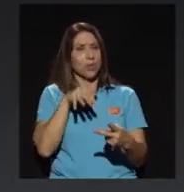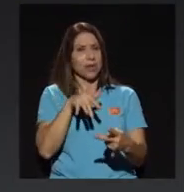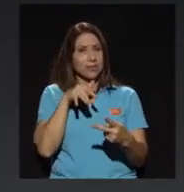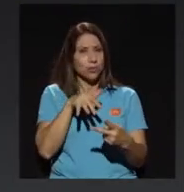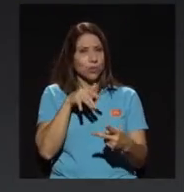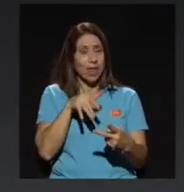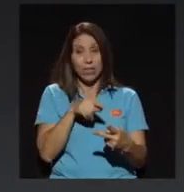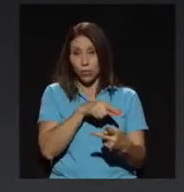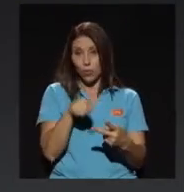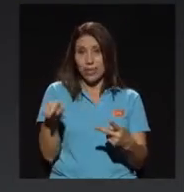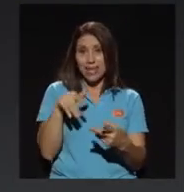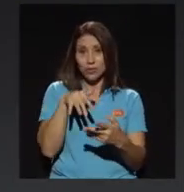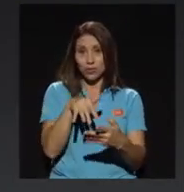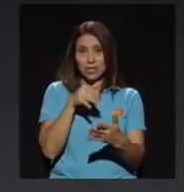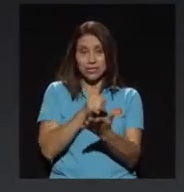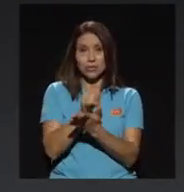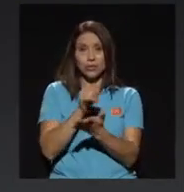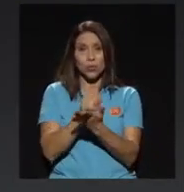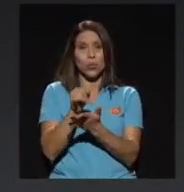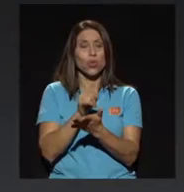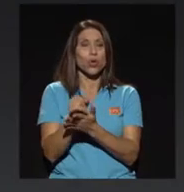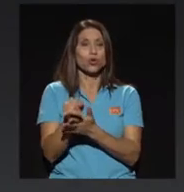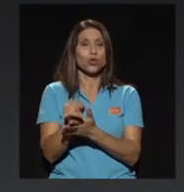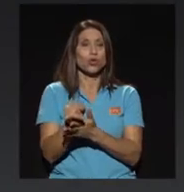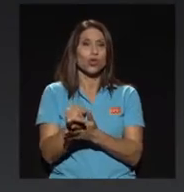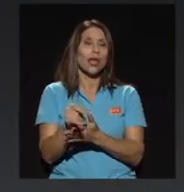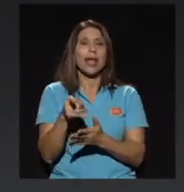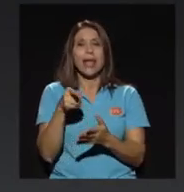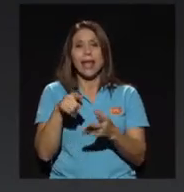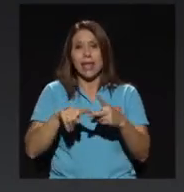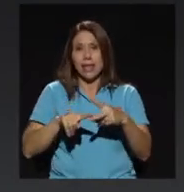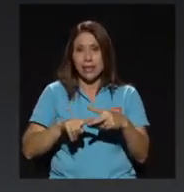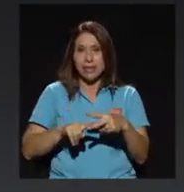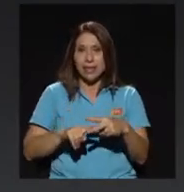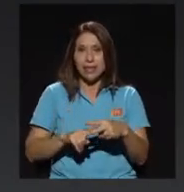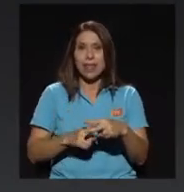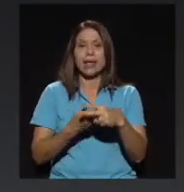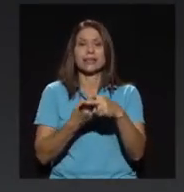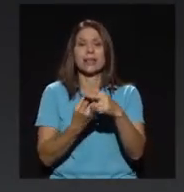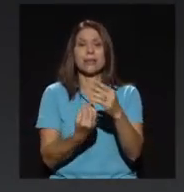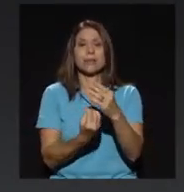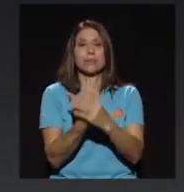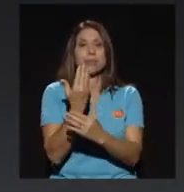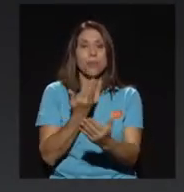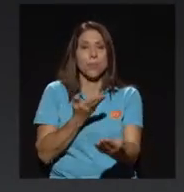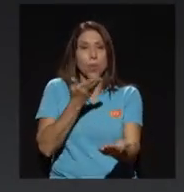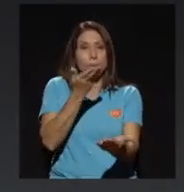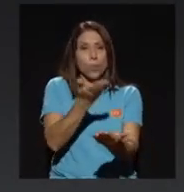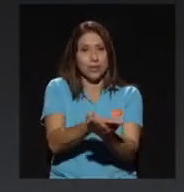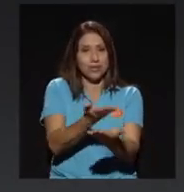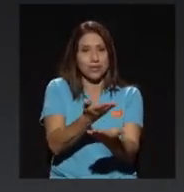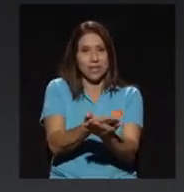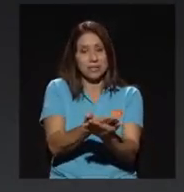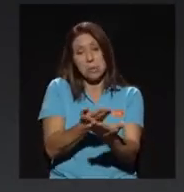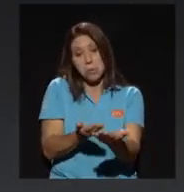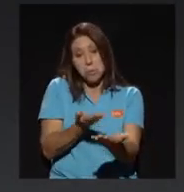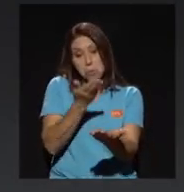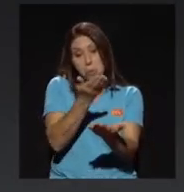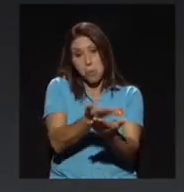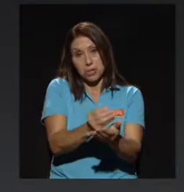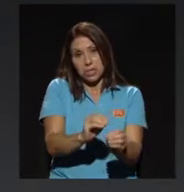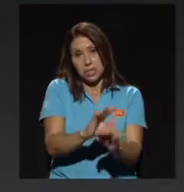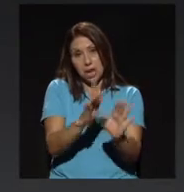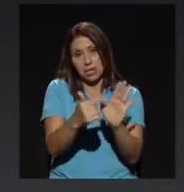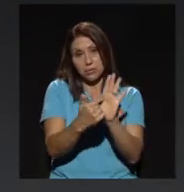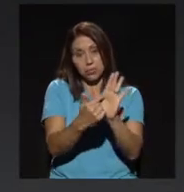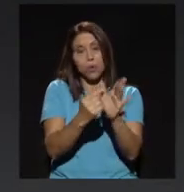esos estudios nacen implícita o explícitamente propuestas. Y lo que usted acaba de decir, ojalá que tenga